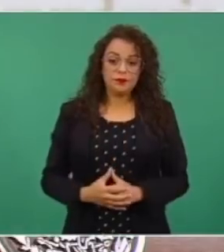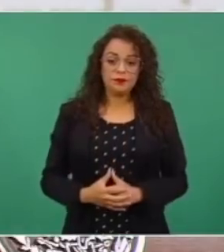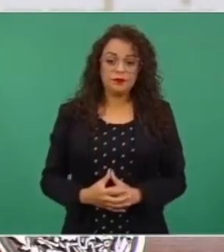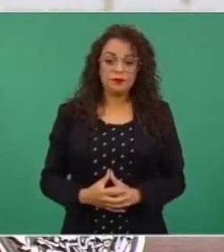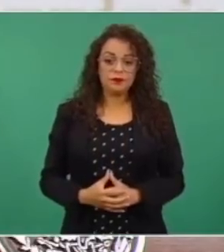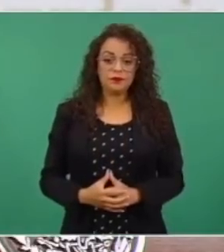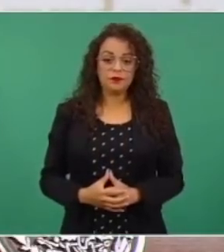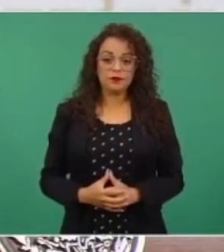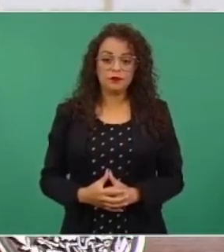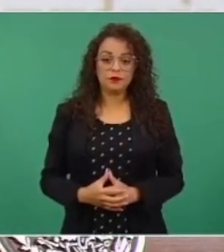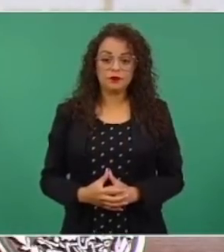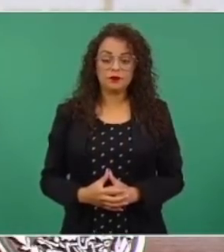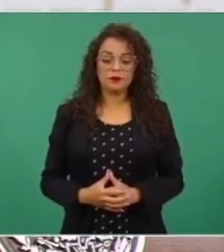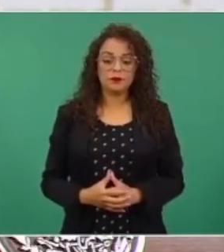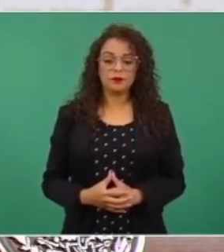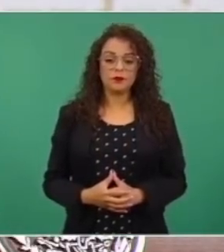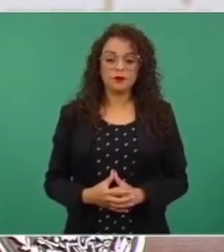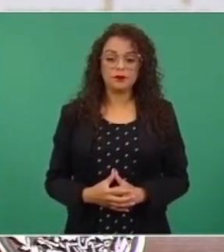Entonces,